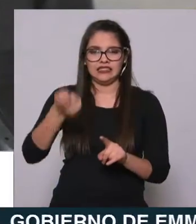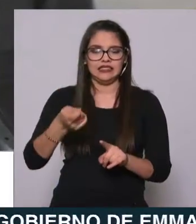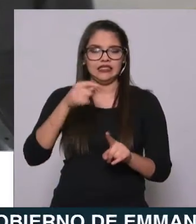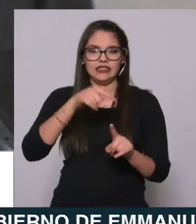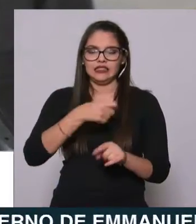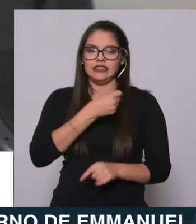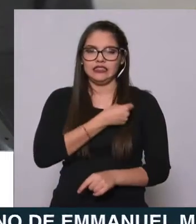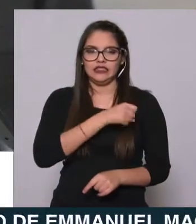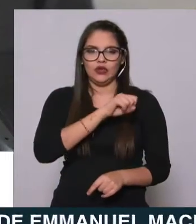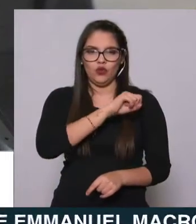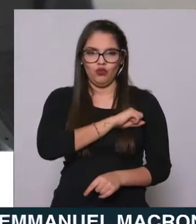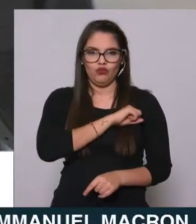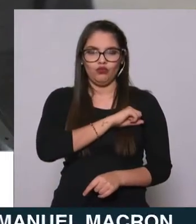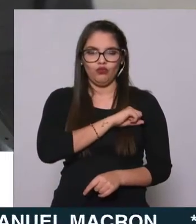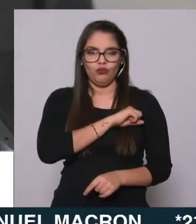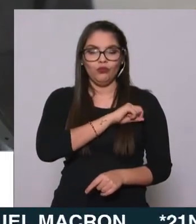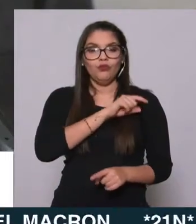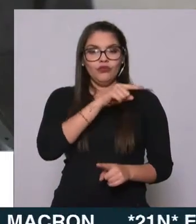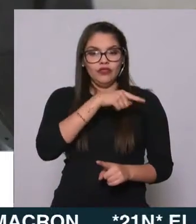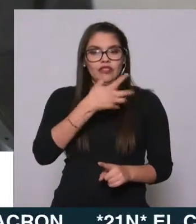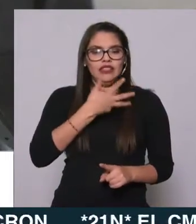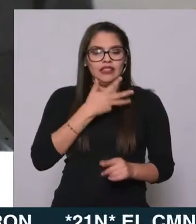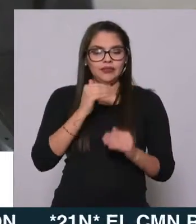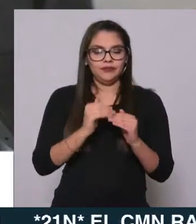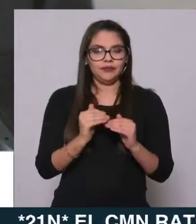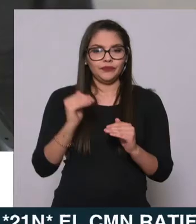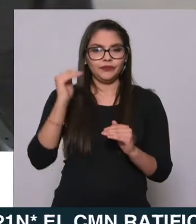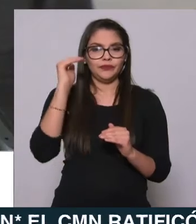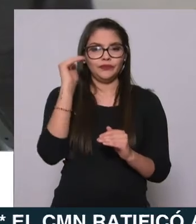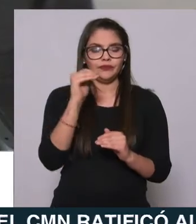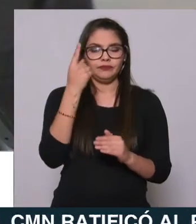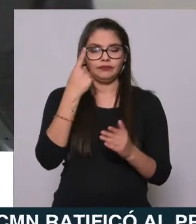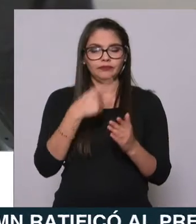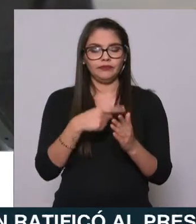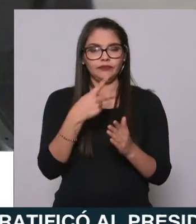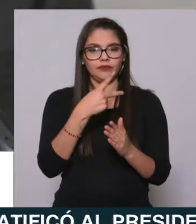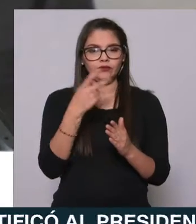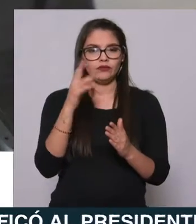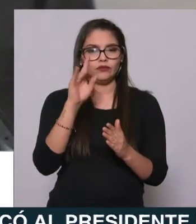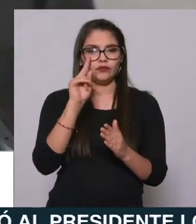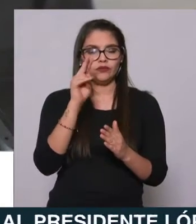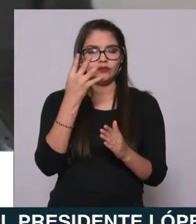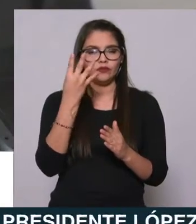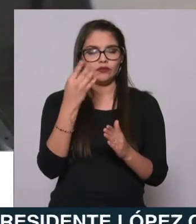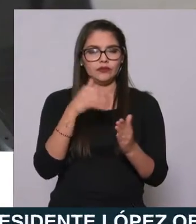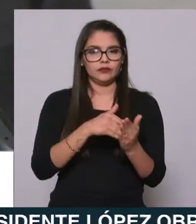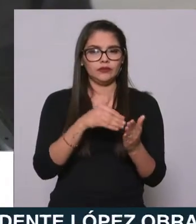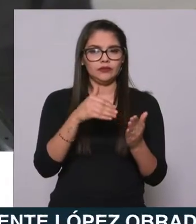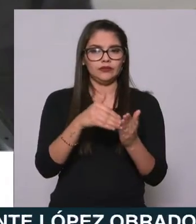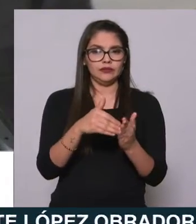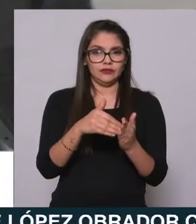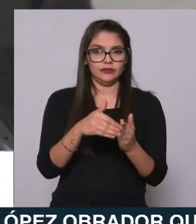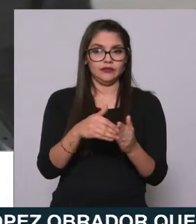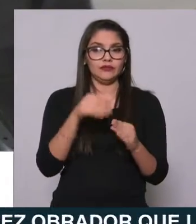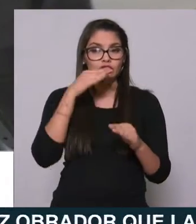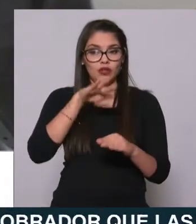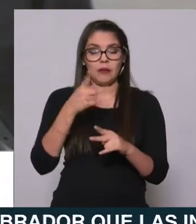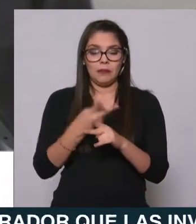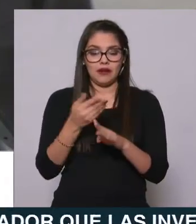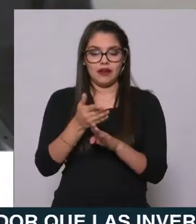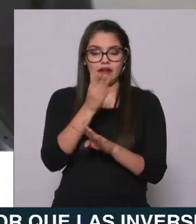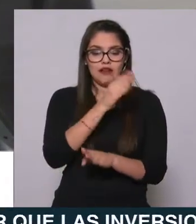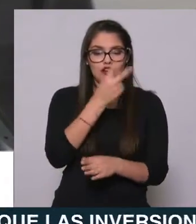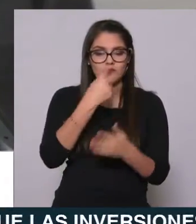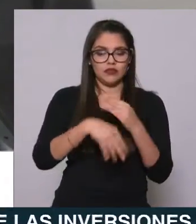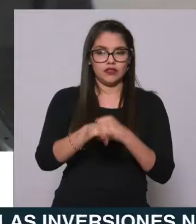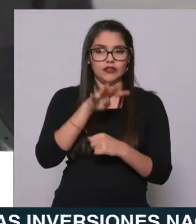salud. Tiene un incremento de 1.284 millones respecto del